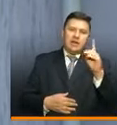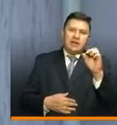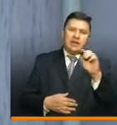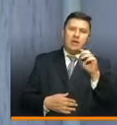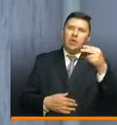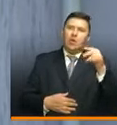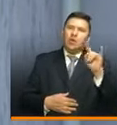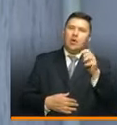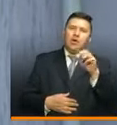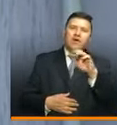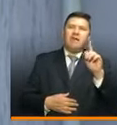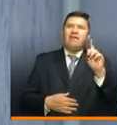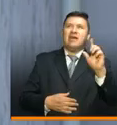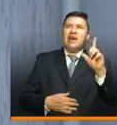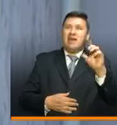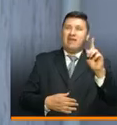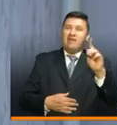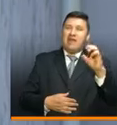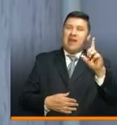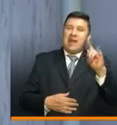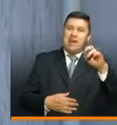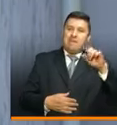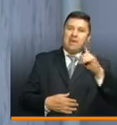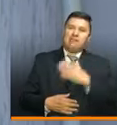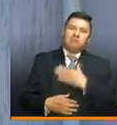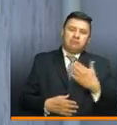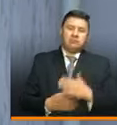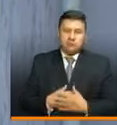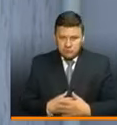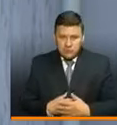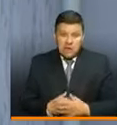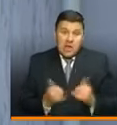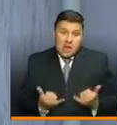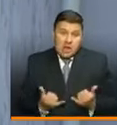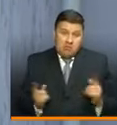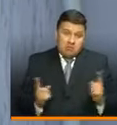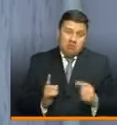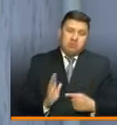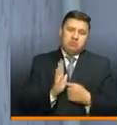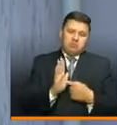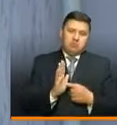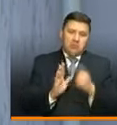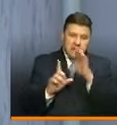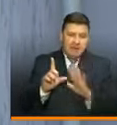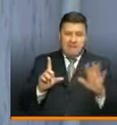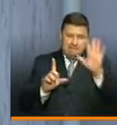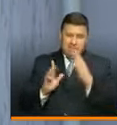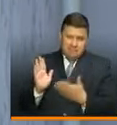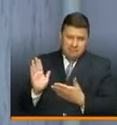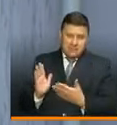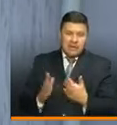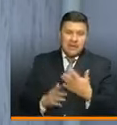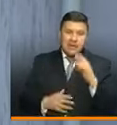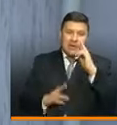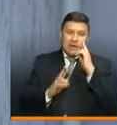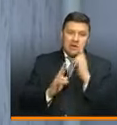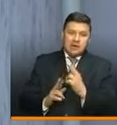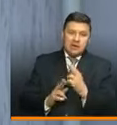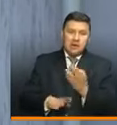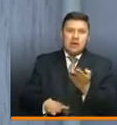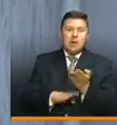Hugo, a Felipe Perico. Ahora en breve vamos a pasar a ver el video. Quisiera reconocer de